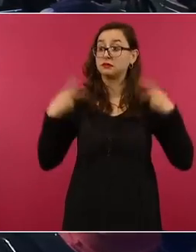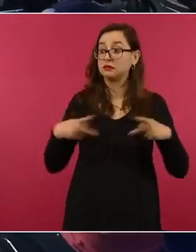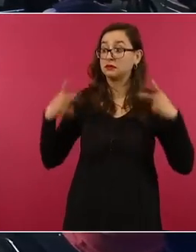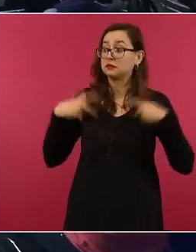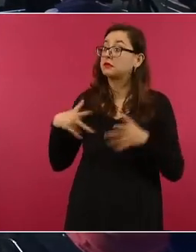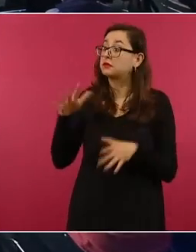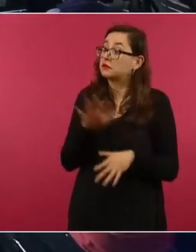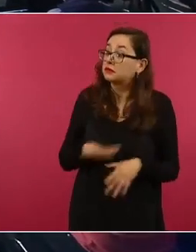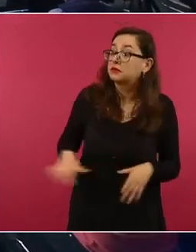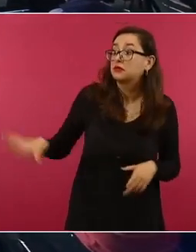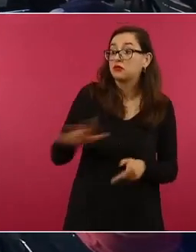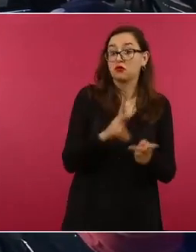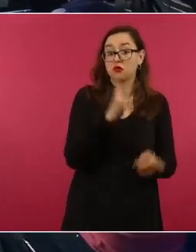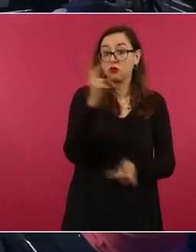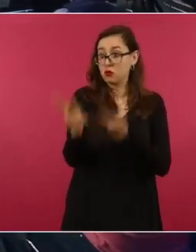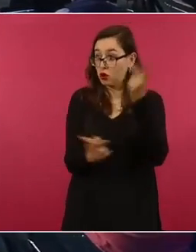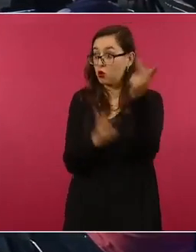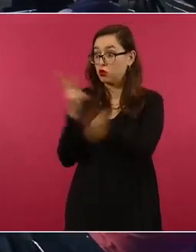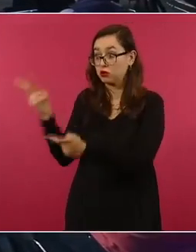el siglo de Pedro,